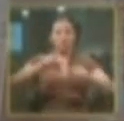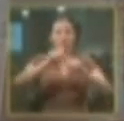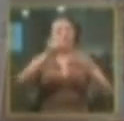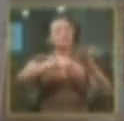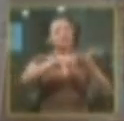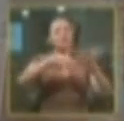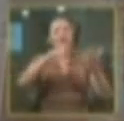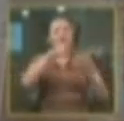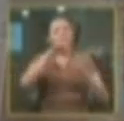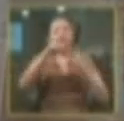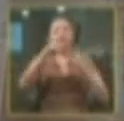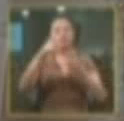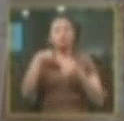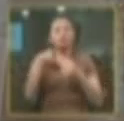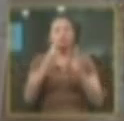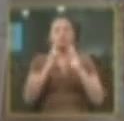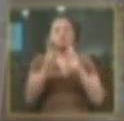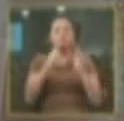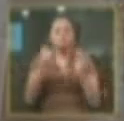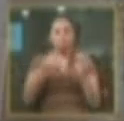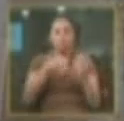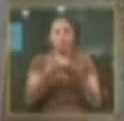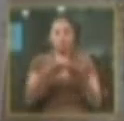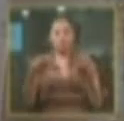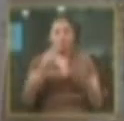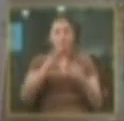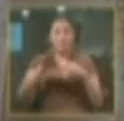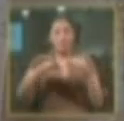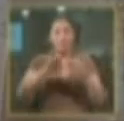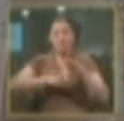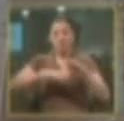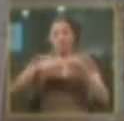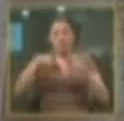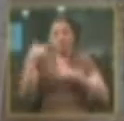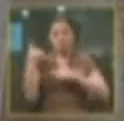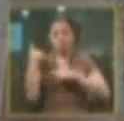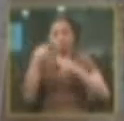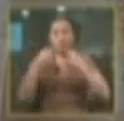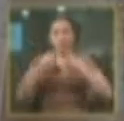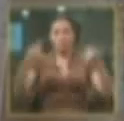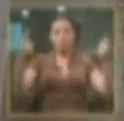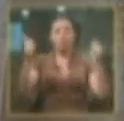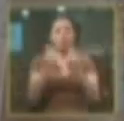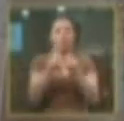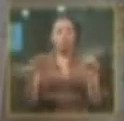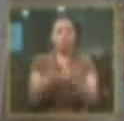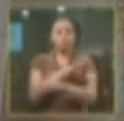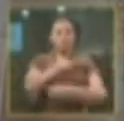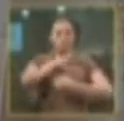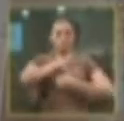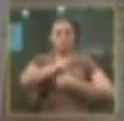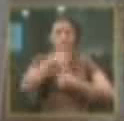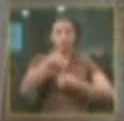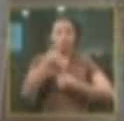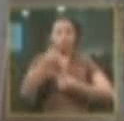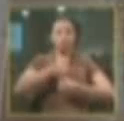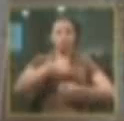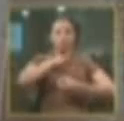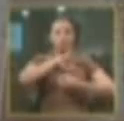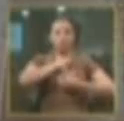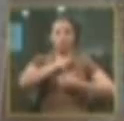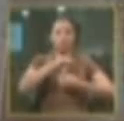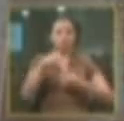dirige. Yo respondo por mis actos. Bajo mi responsabilidad he convocado con absoluta conciencia. Soy consciente del